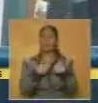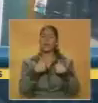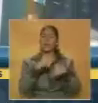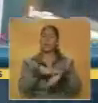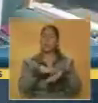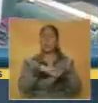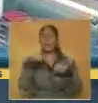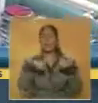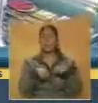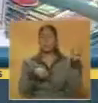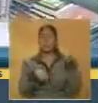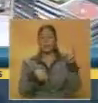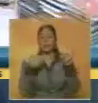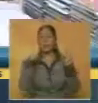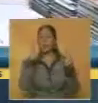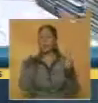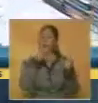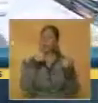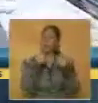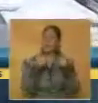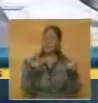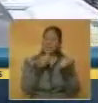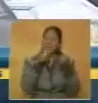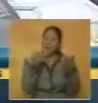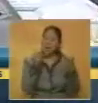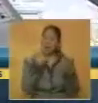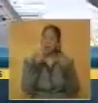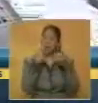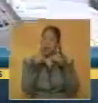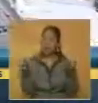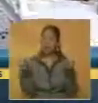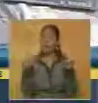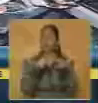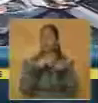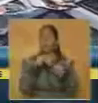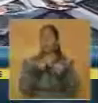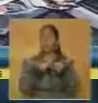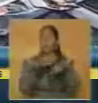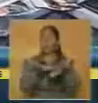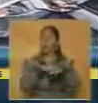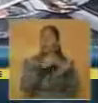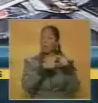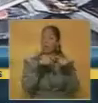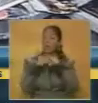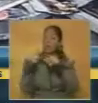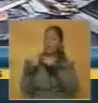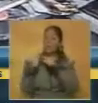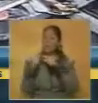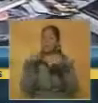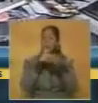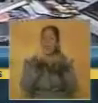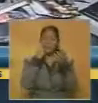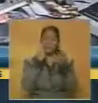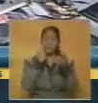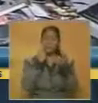Venezuela. Además, agregó que no existe libertad de expresión o democracia mientras el pluralismo mediático esté ausente.